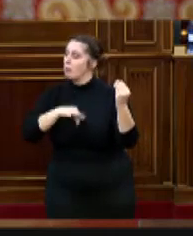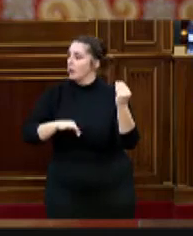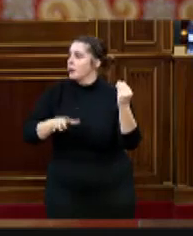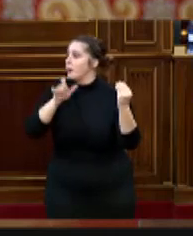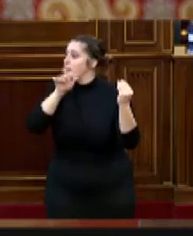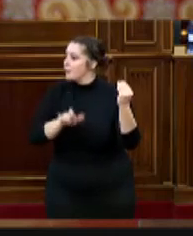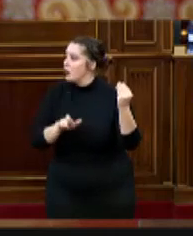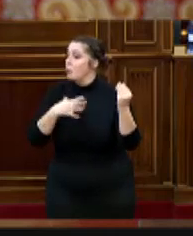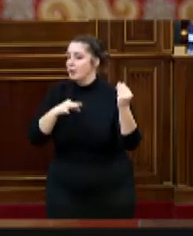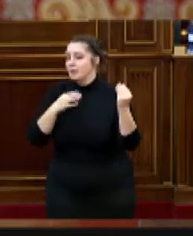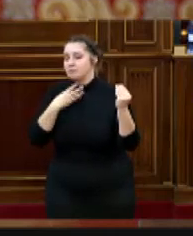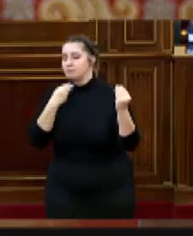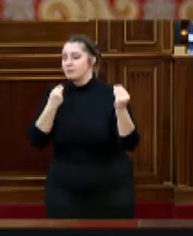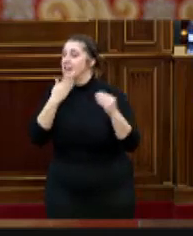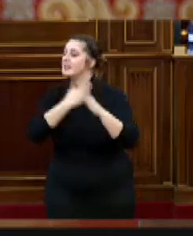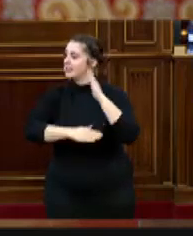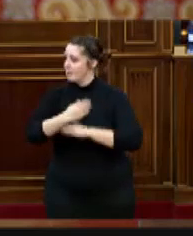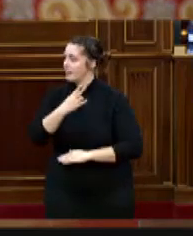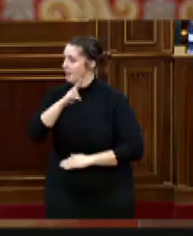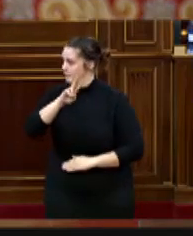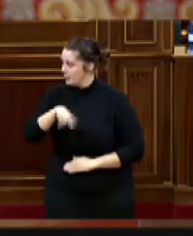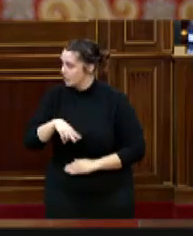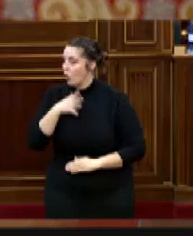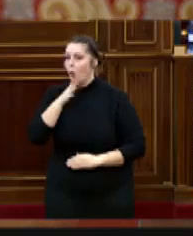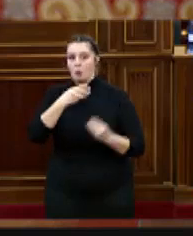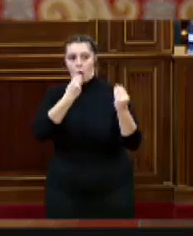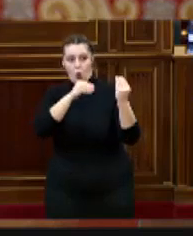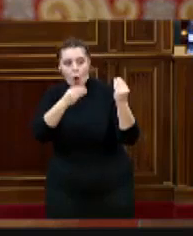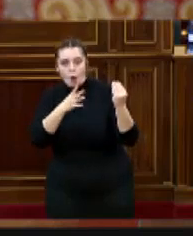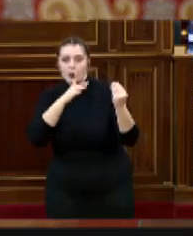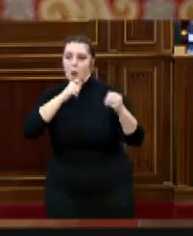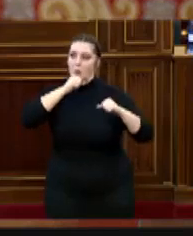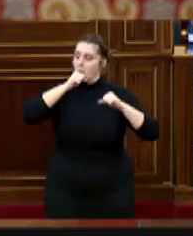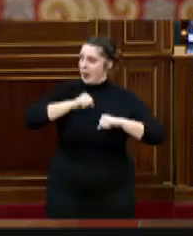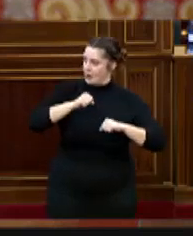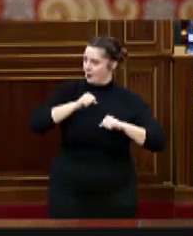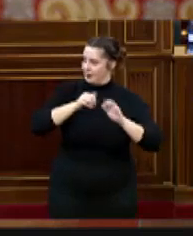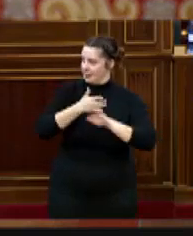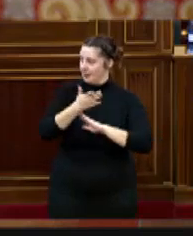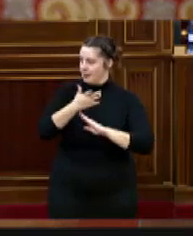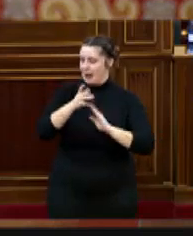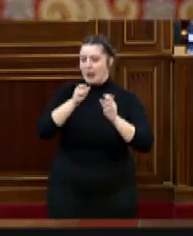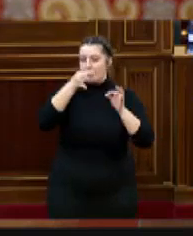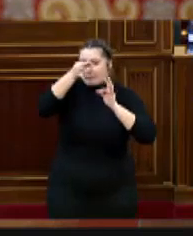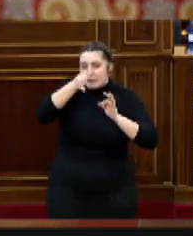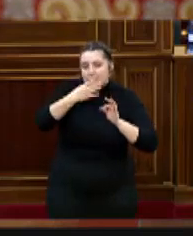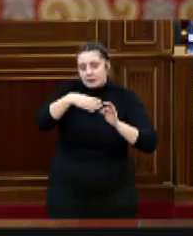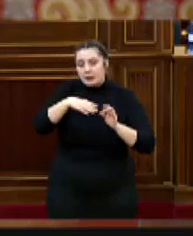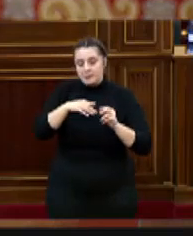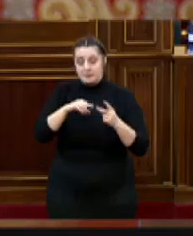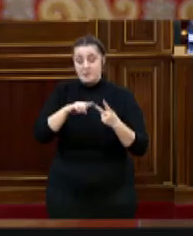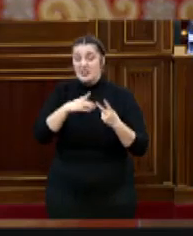algún tipo de discapacidad o que es joven o que es mayor y podemos comprender y comprender